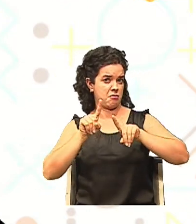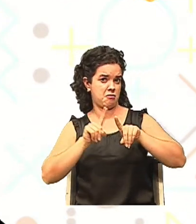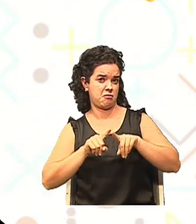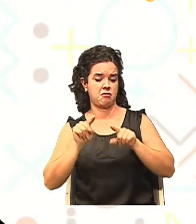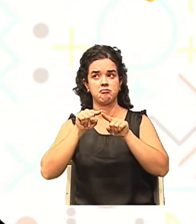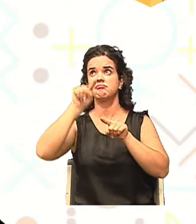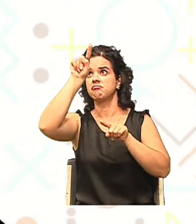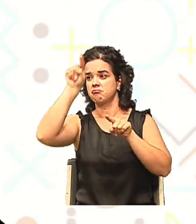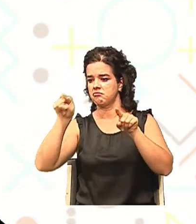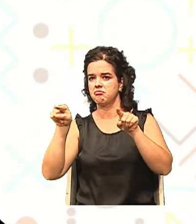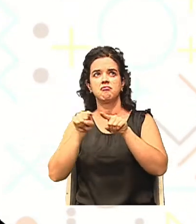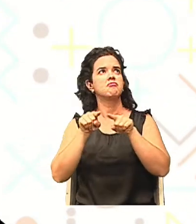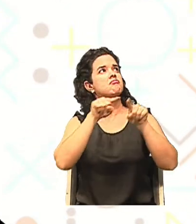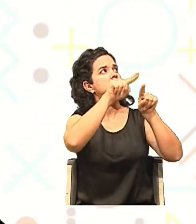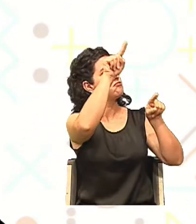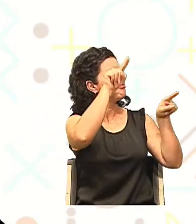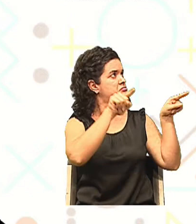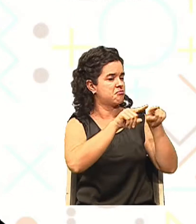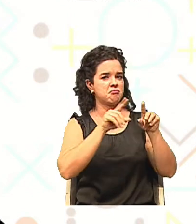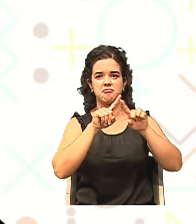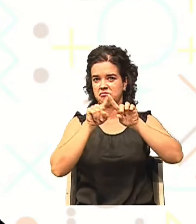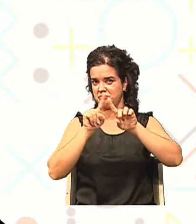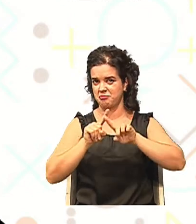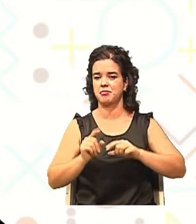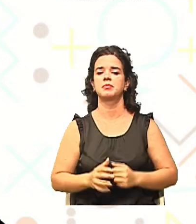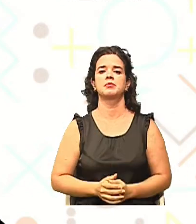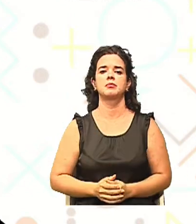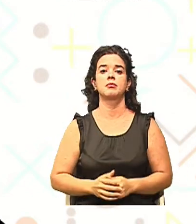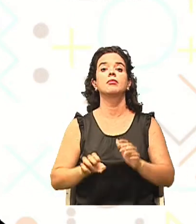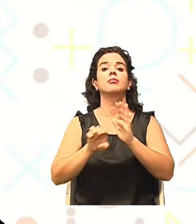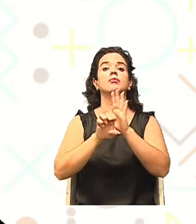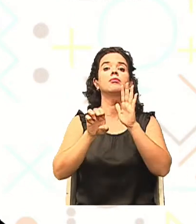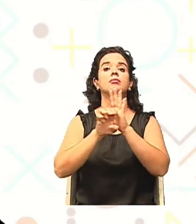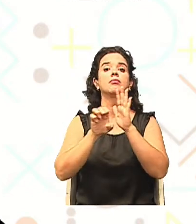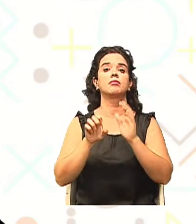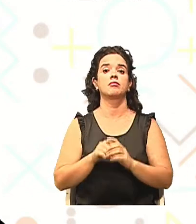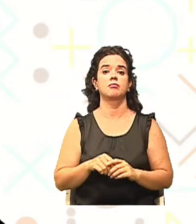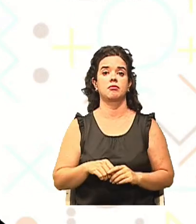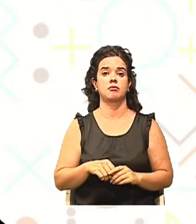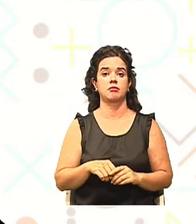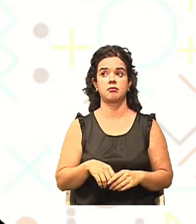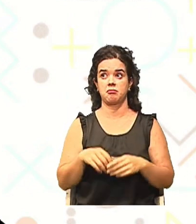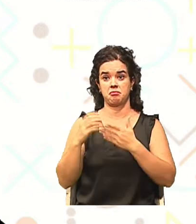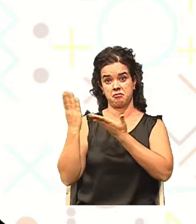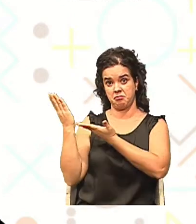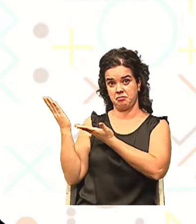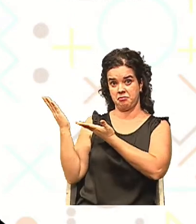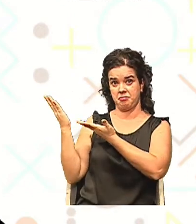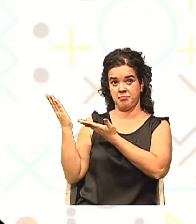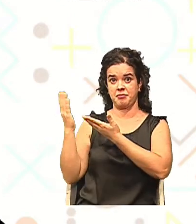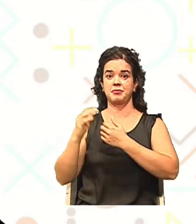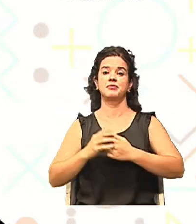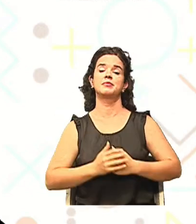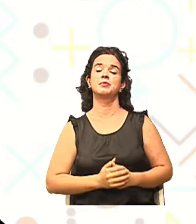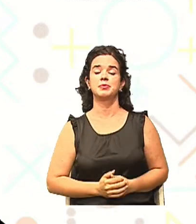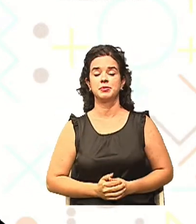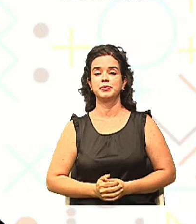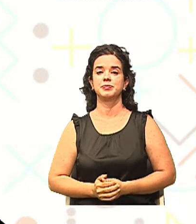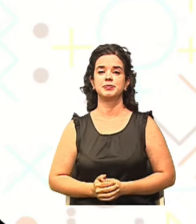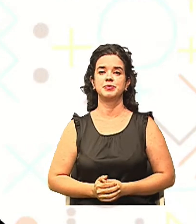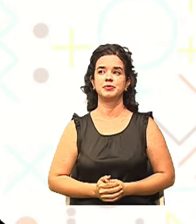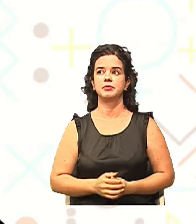de triángulos. Por ejemplo, el triángulo que tenemos en nuestra